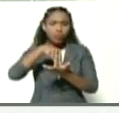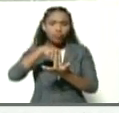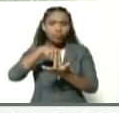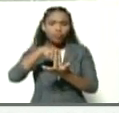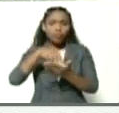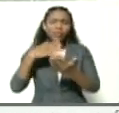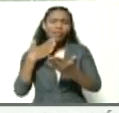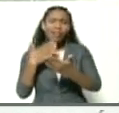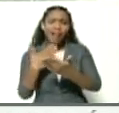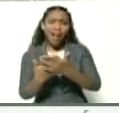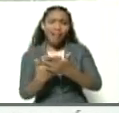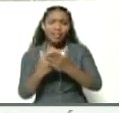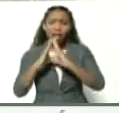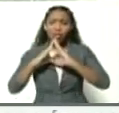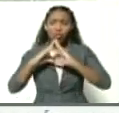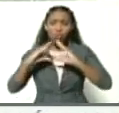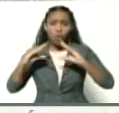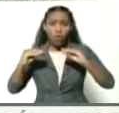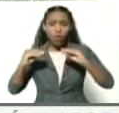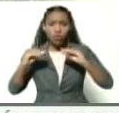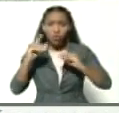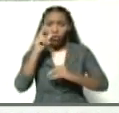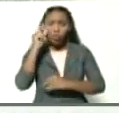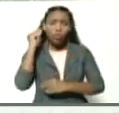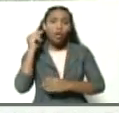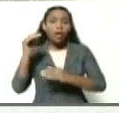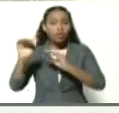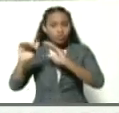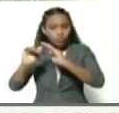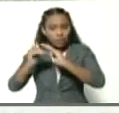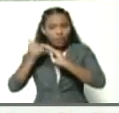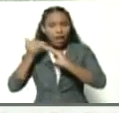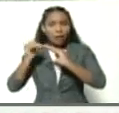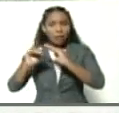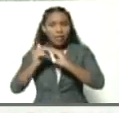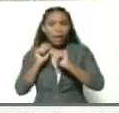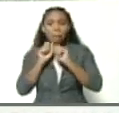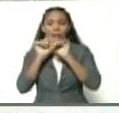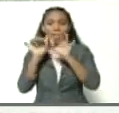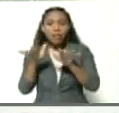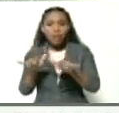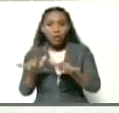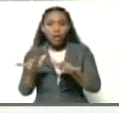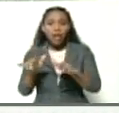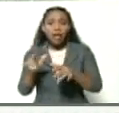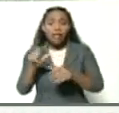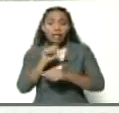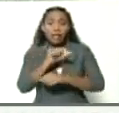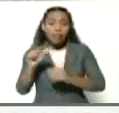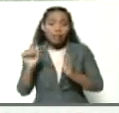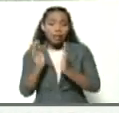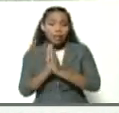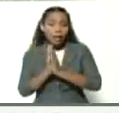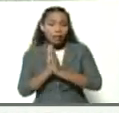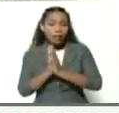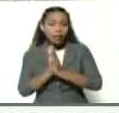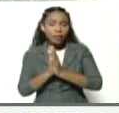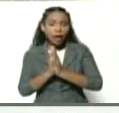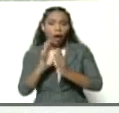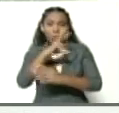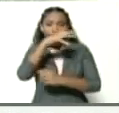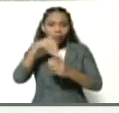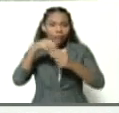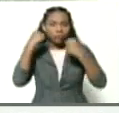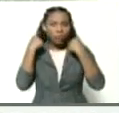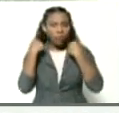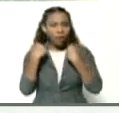Les agradezco a todos y a todas sus mensajes, sus bendiciones. Hemos tenido una Semana Santa en cuarentena